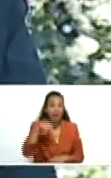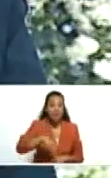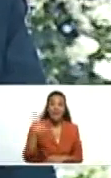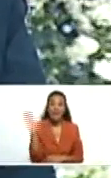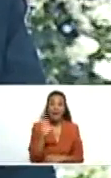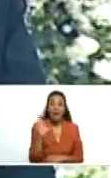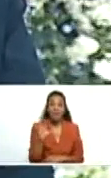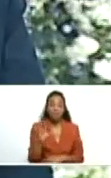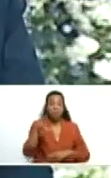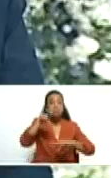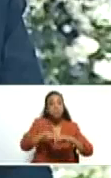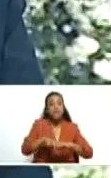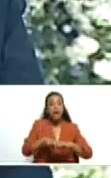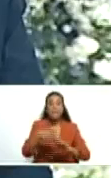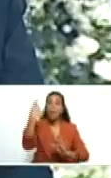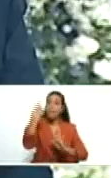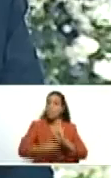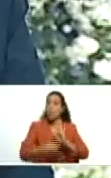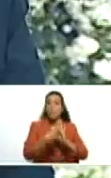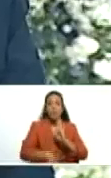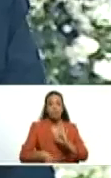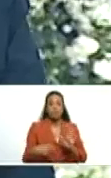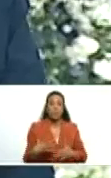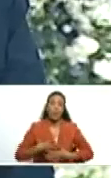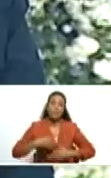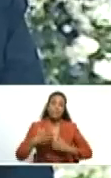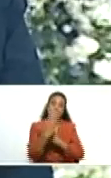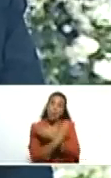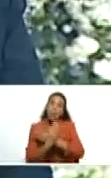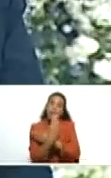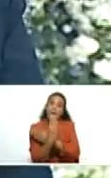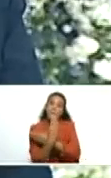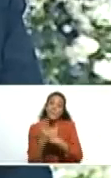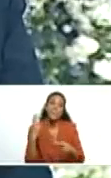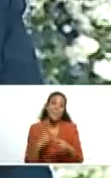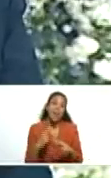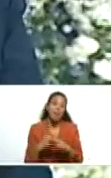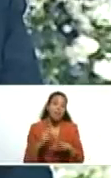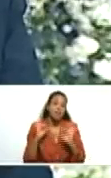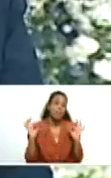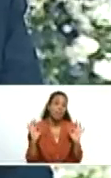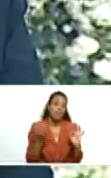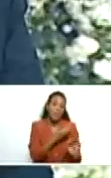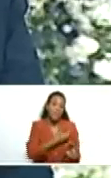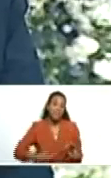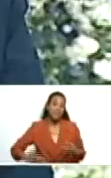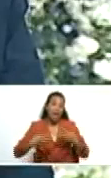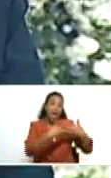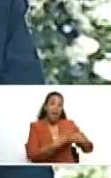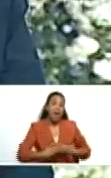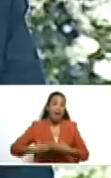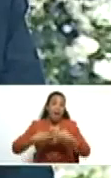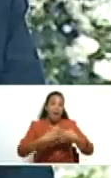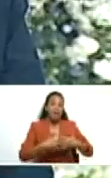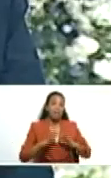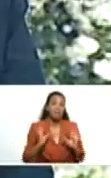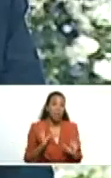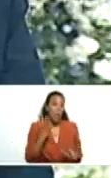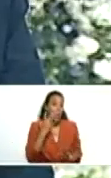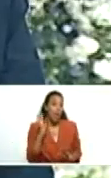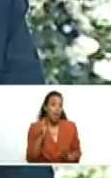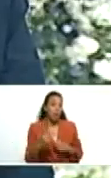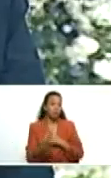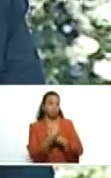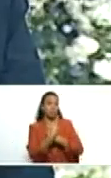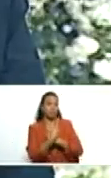Me lo prohibieron, bueno, por razones de seguridad. Ustedes saben que el imperialismo norteamericano, la